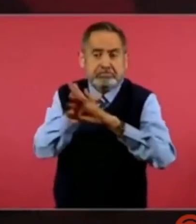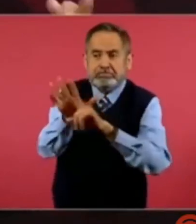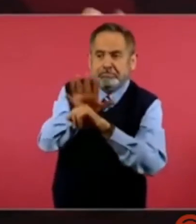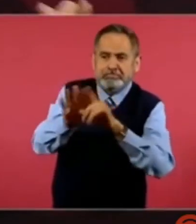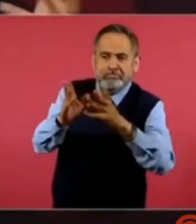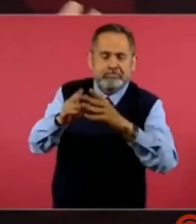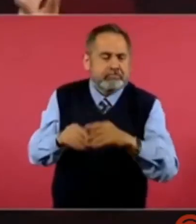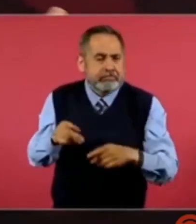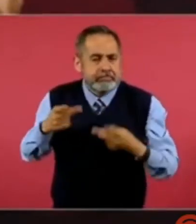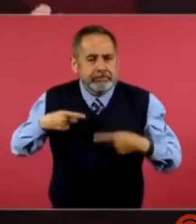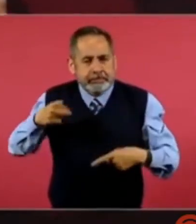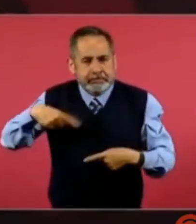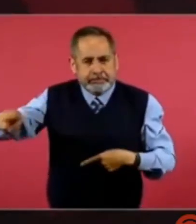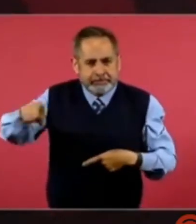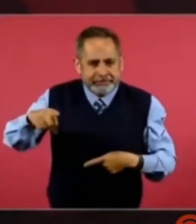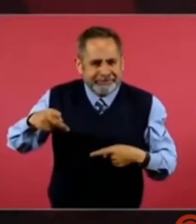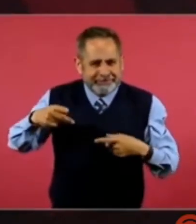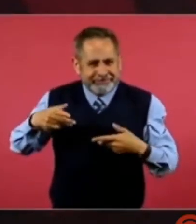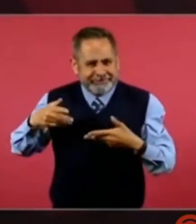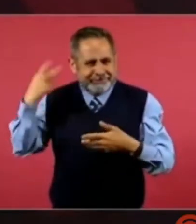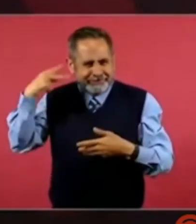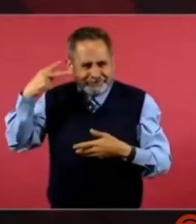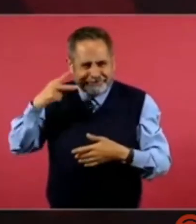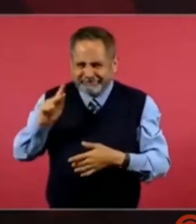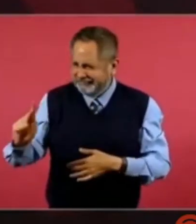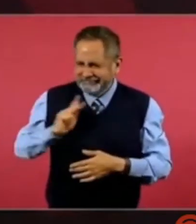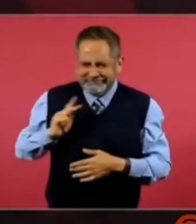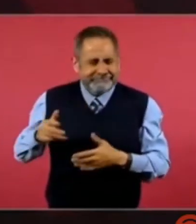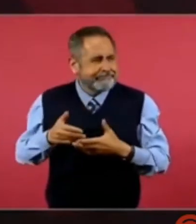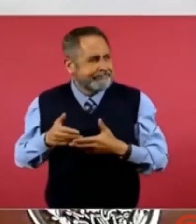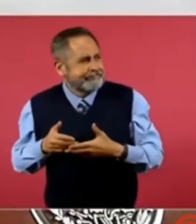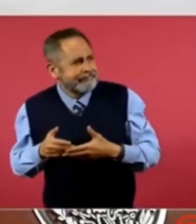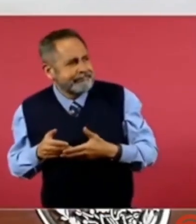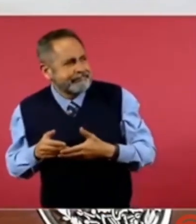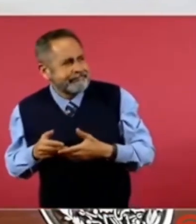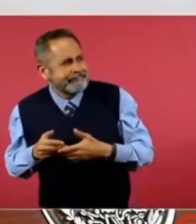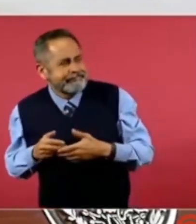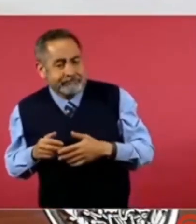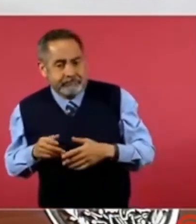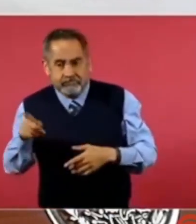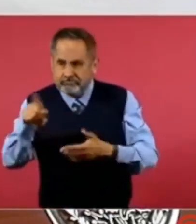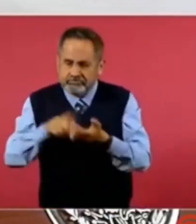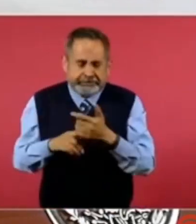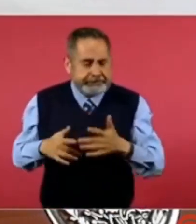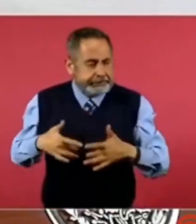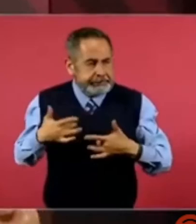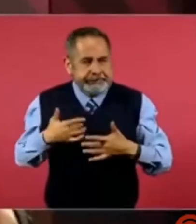la gente del puerto, mis paisanos, jarochos, pues son